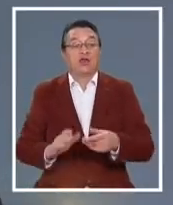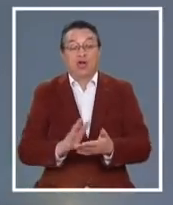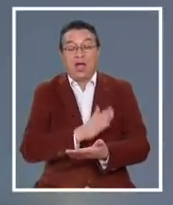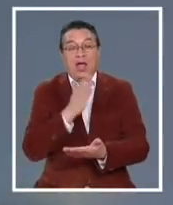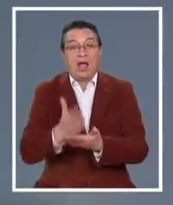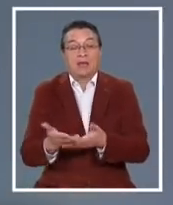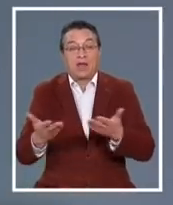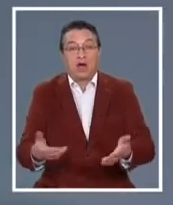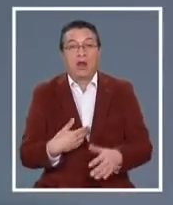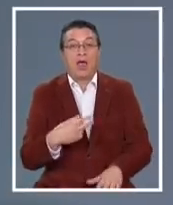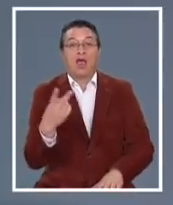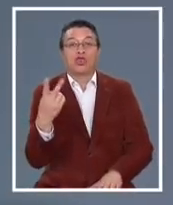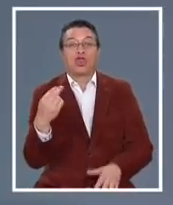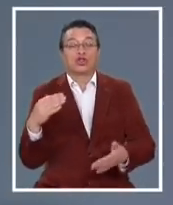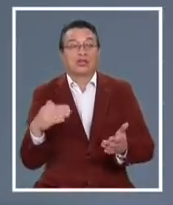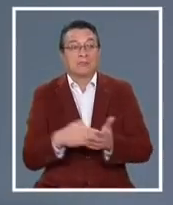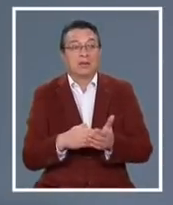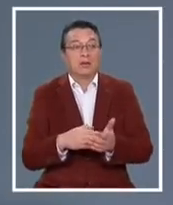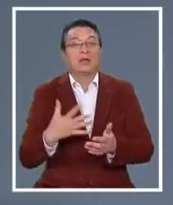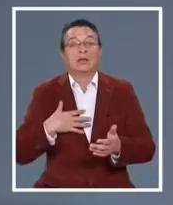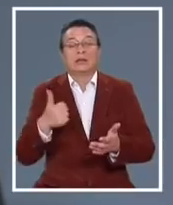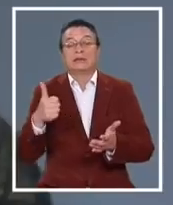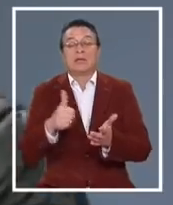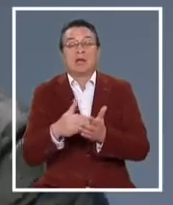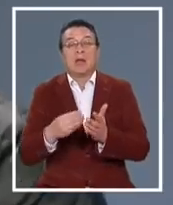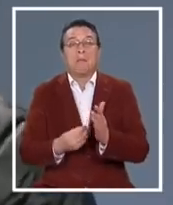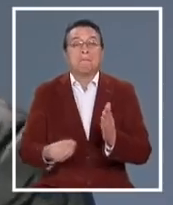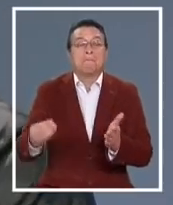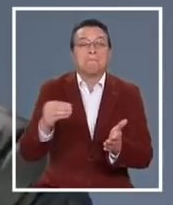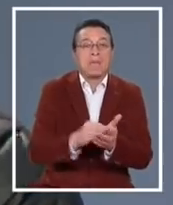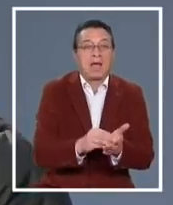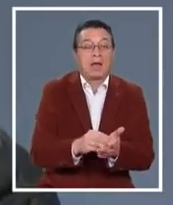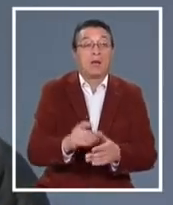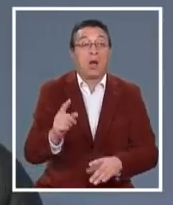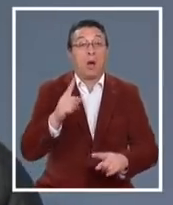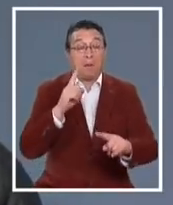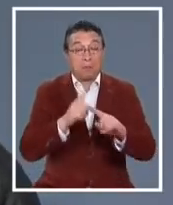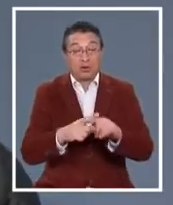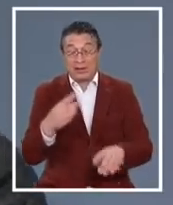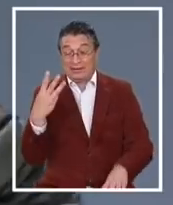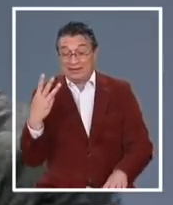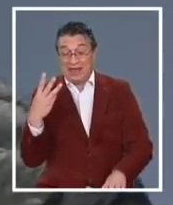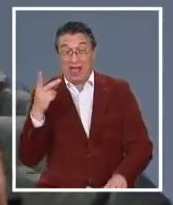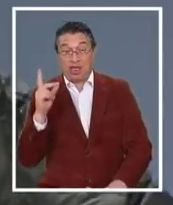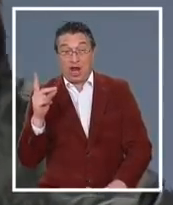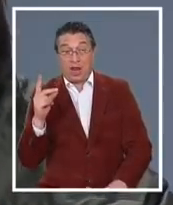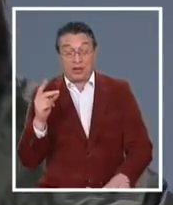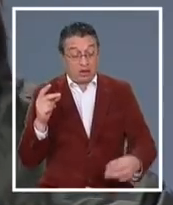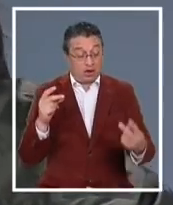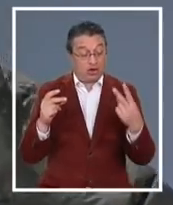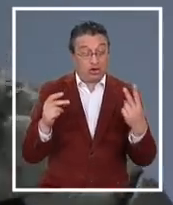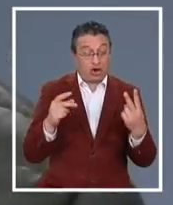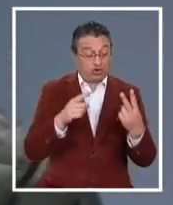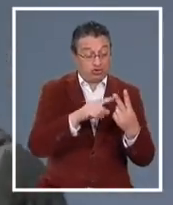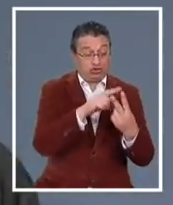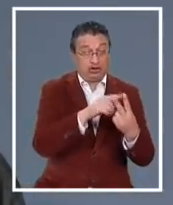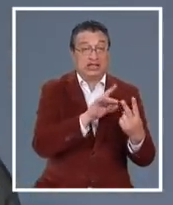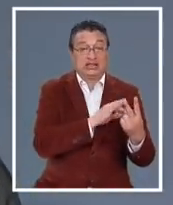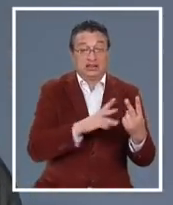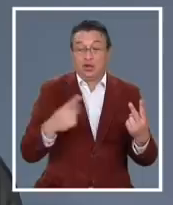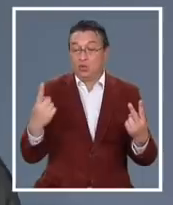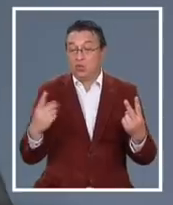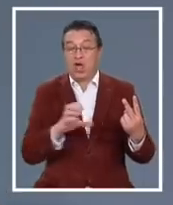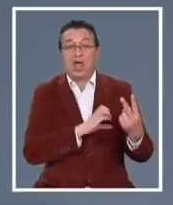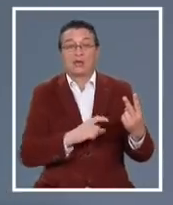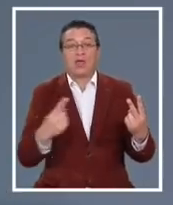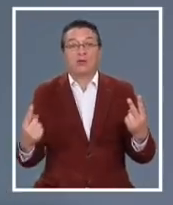ahora ha puesto 12.000 y quiere poner 6.000 más. Es decir, por cada 3 dólares, 2 los chilenos, 1 el